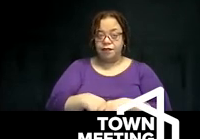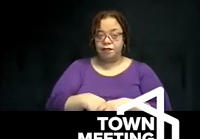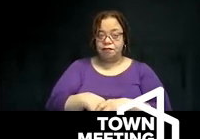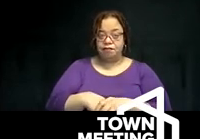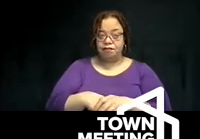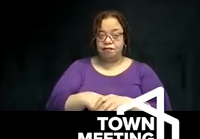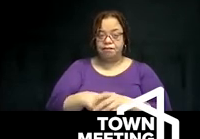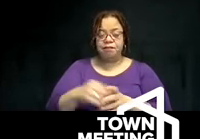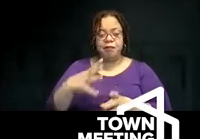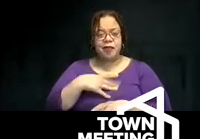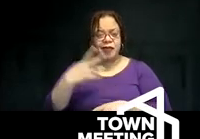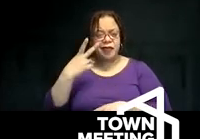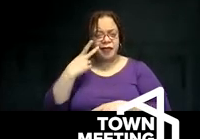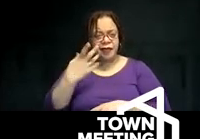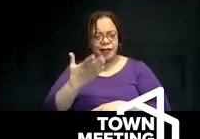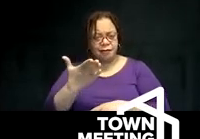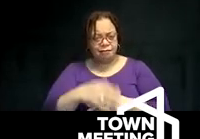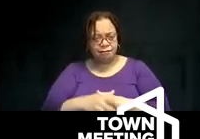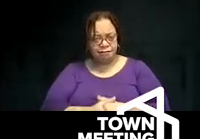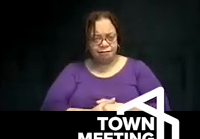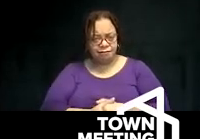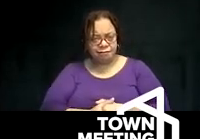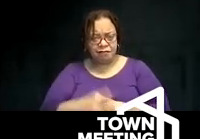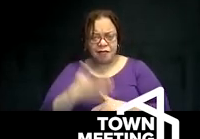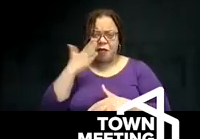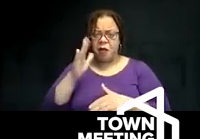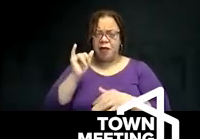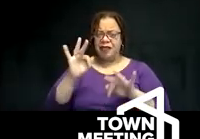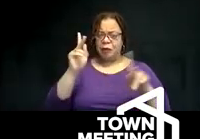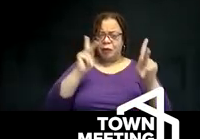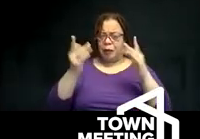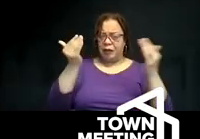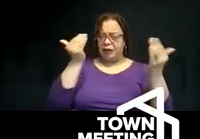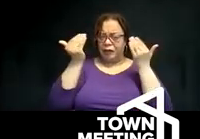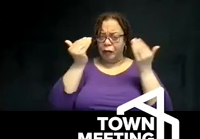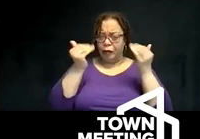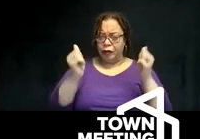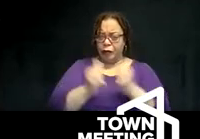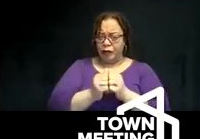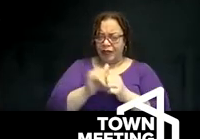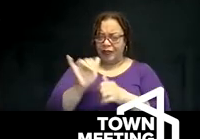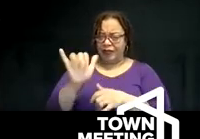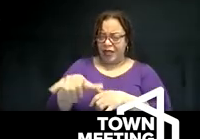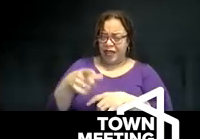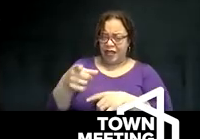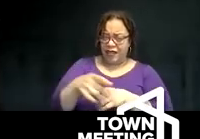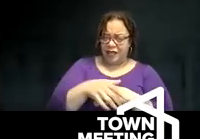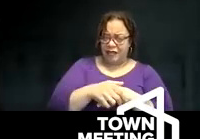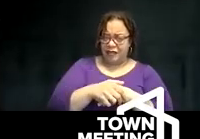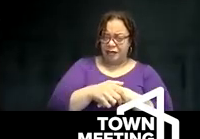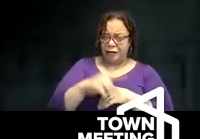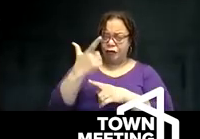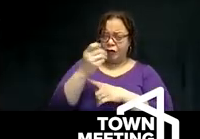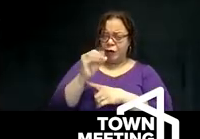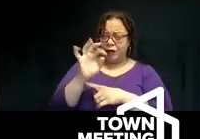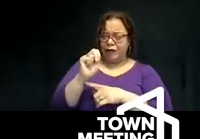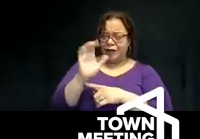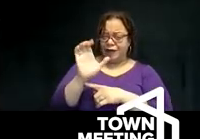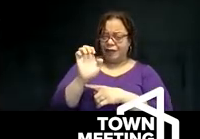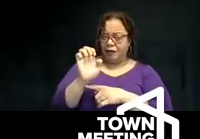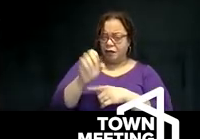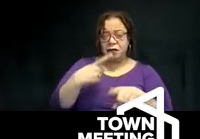No sé si conocen el término geofence. Pero si, por ejemplo, tienen un monitoreo electrónico, pueden tener una